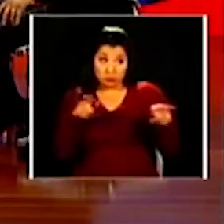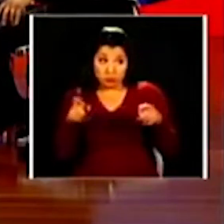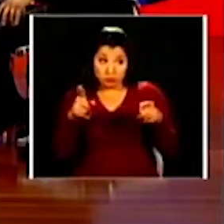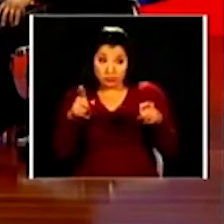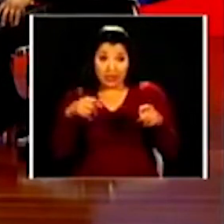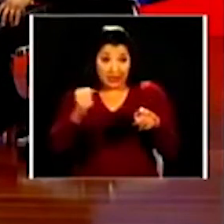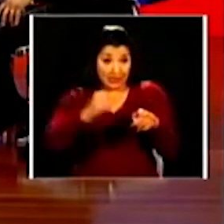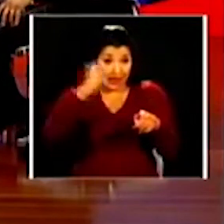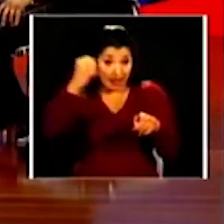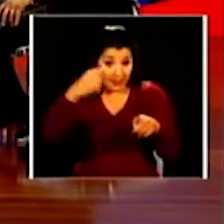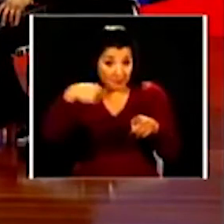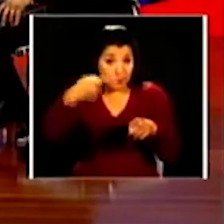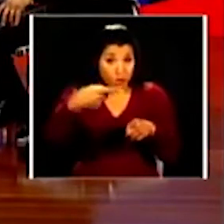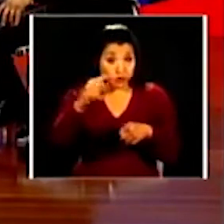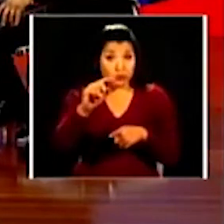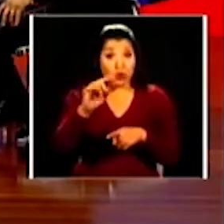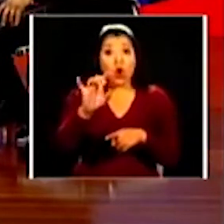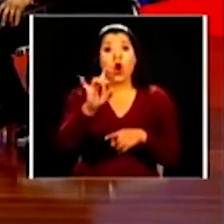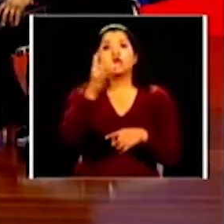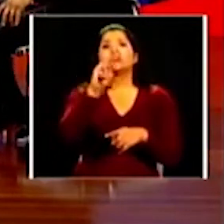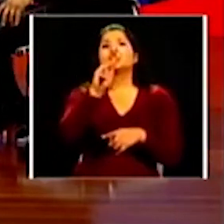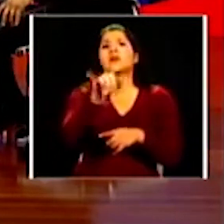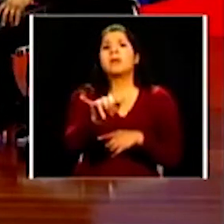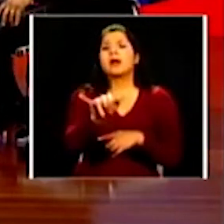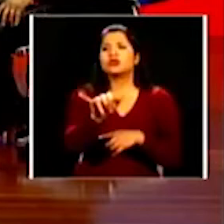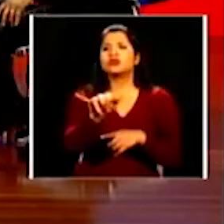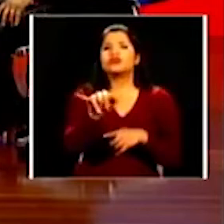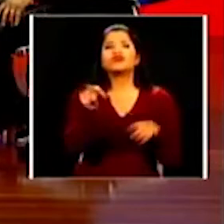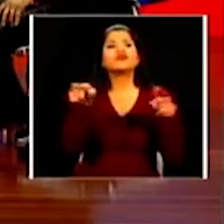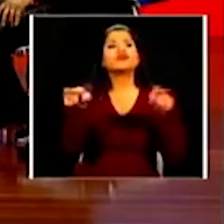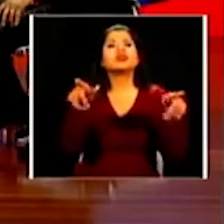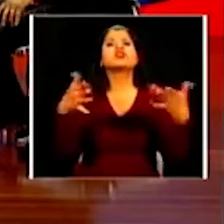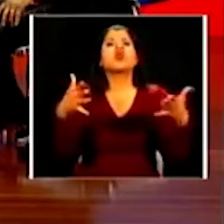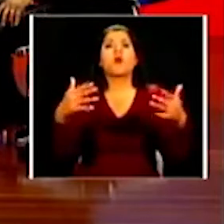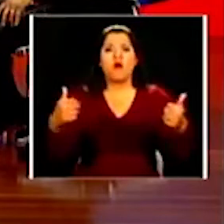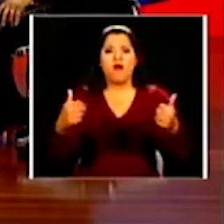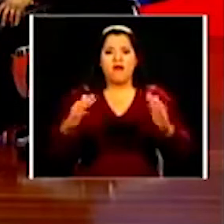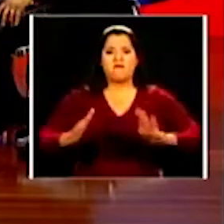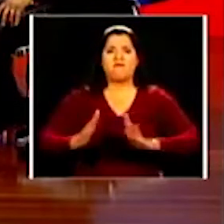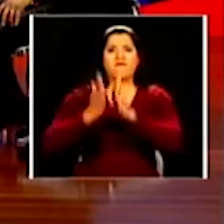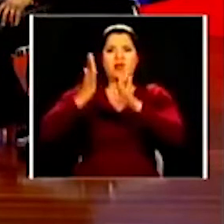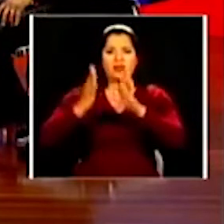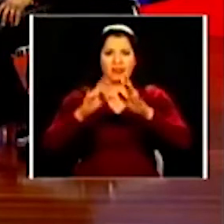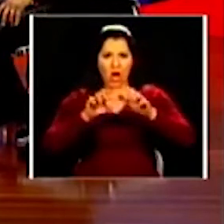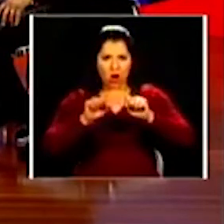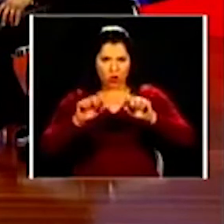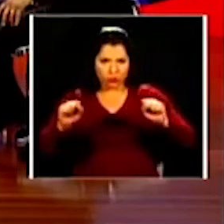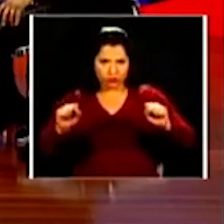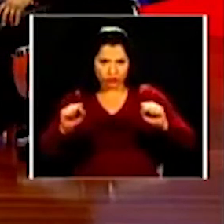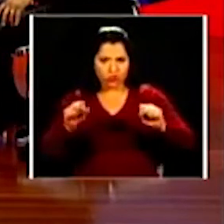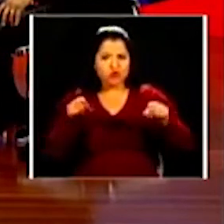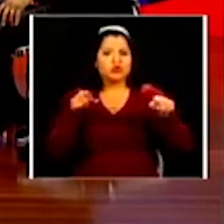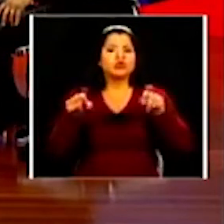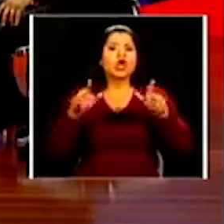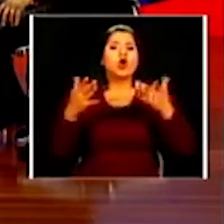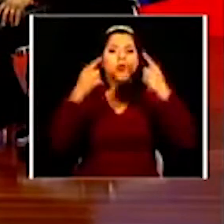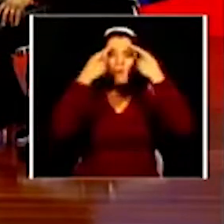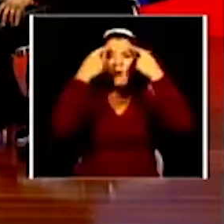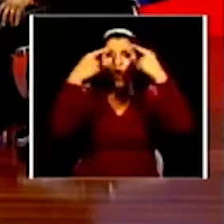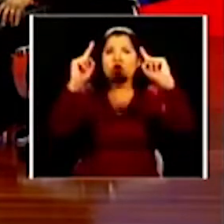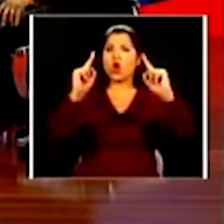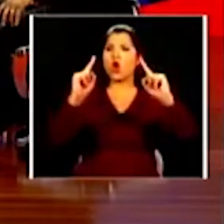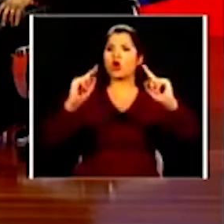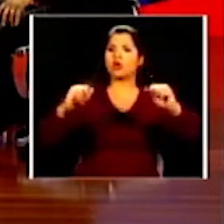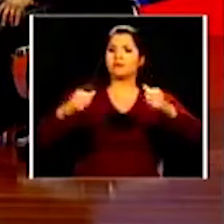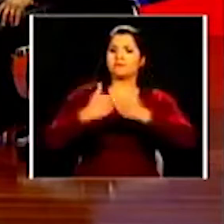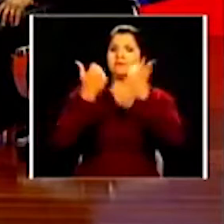mayo, ¿cómo van a enfrentar este flagelo? ¿Cómo lo van a lograr encarar y lo van a lograr de